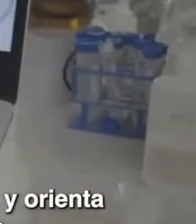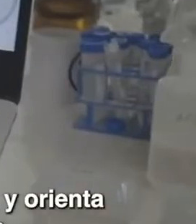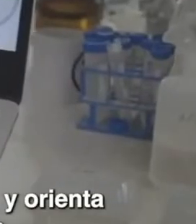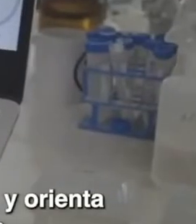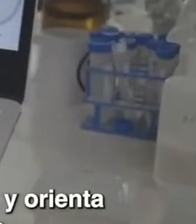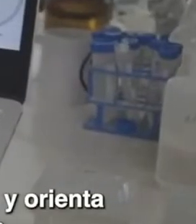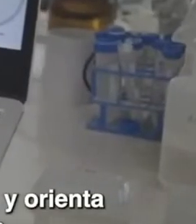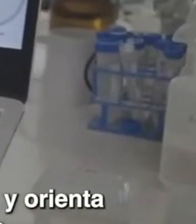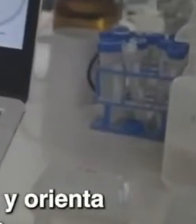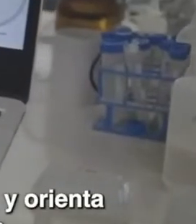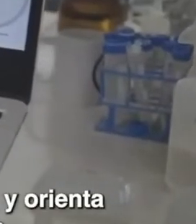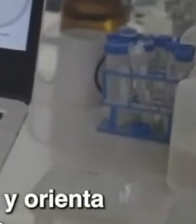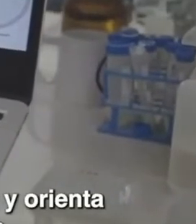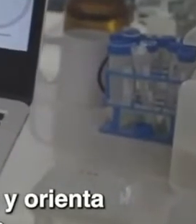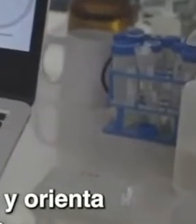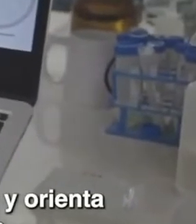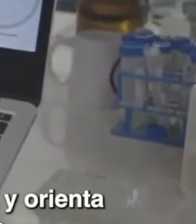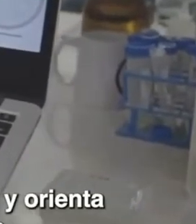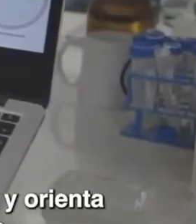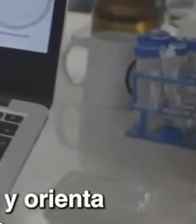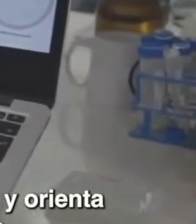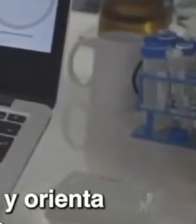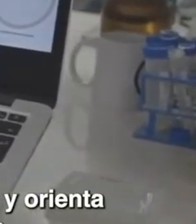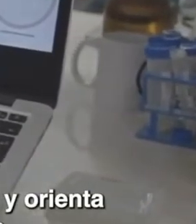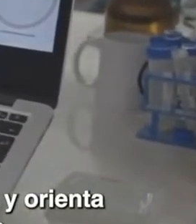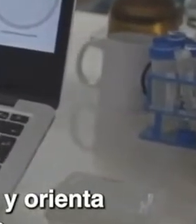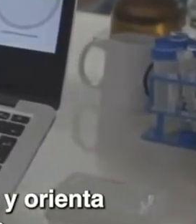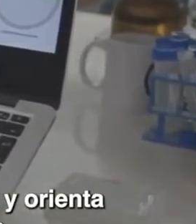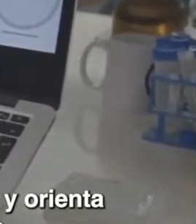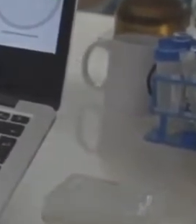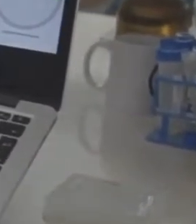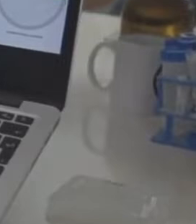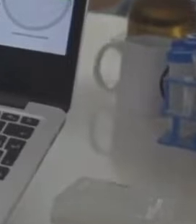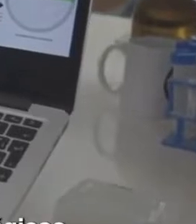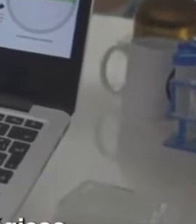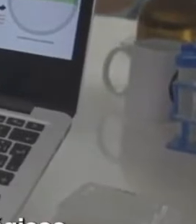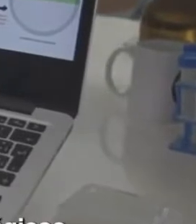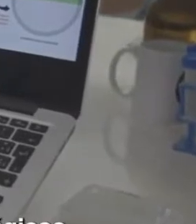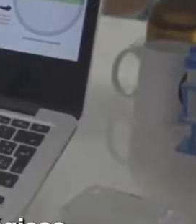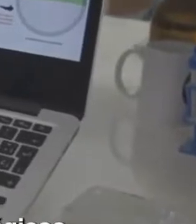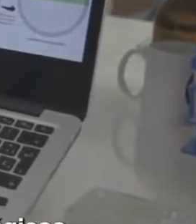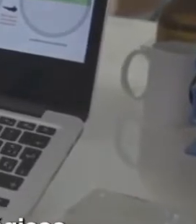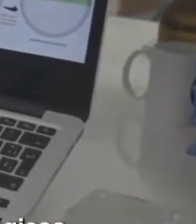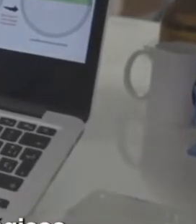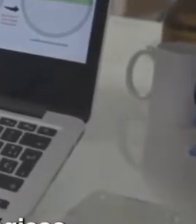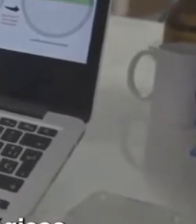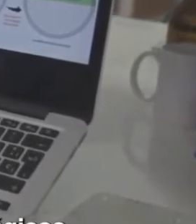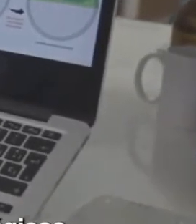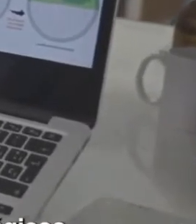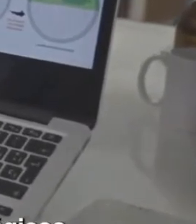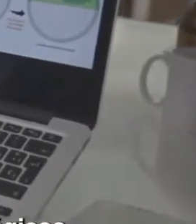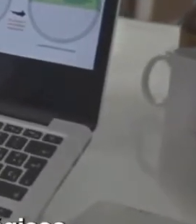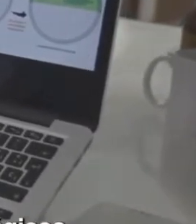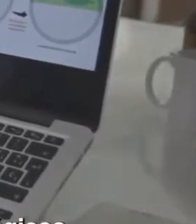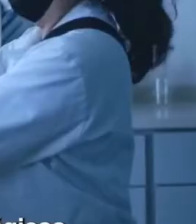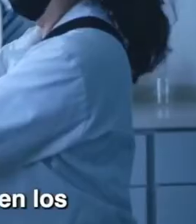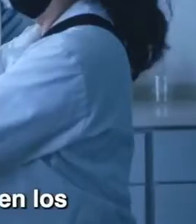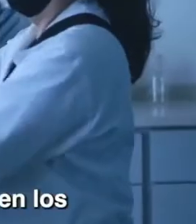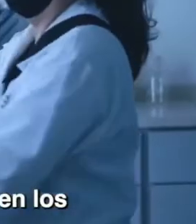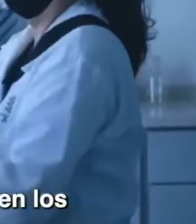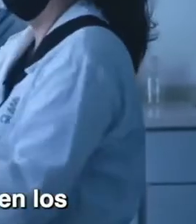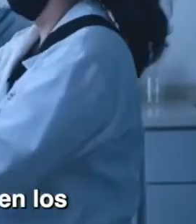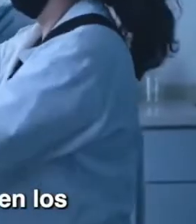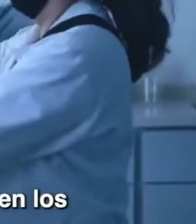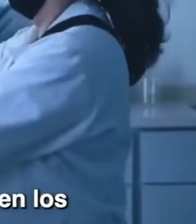Cuarta Transformación, impulsa y orienta los esfuerzos de científicas y científicos a través de los programas nacionales estratégicos,